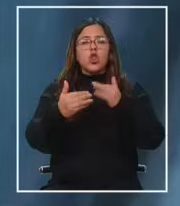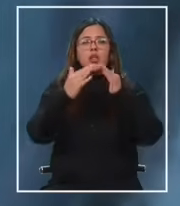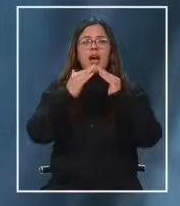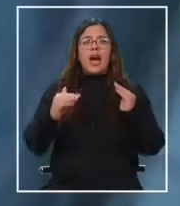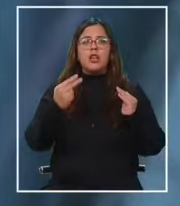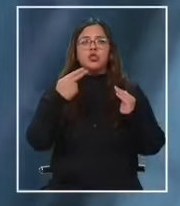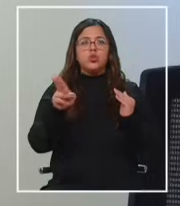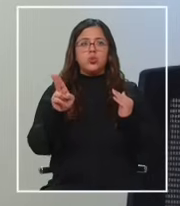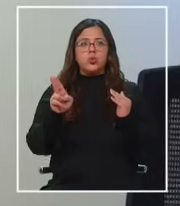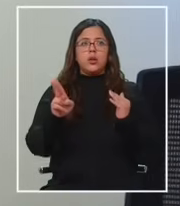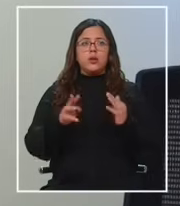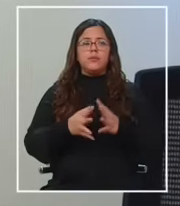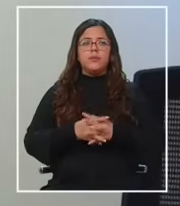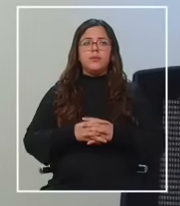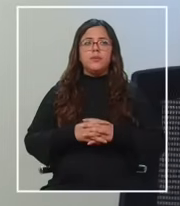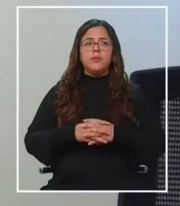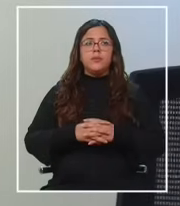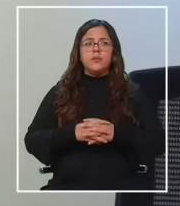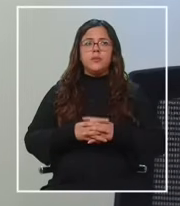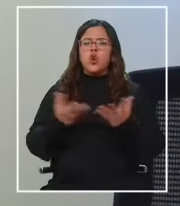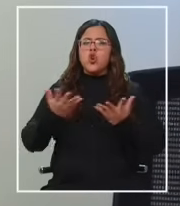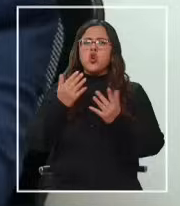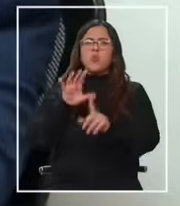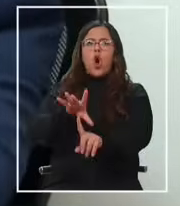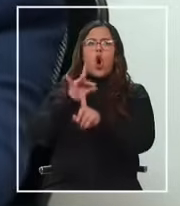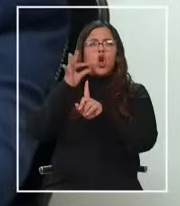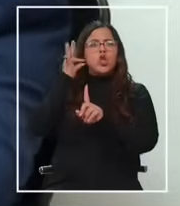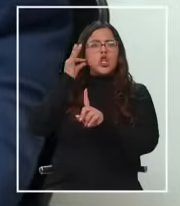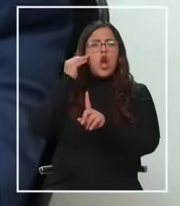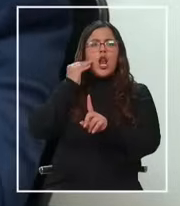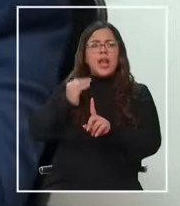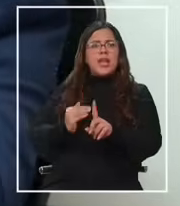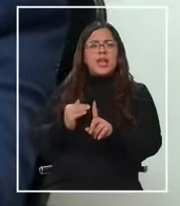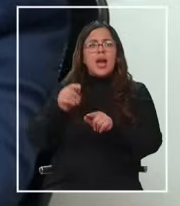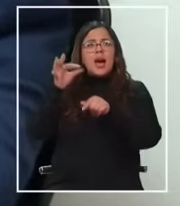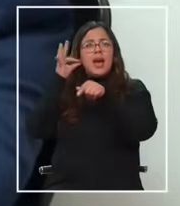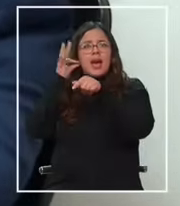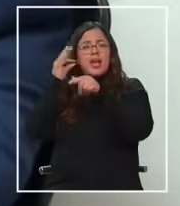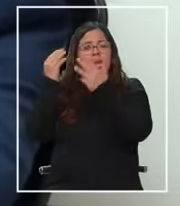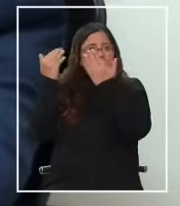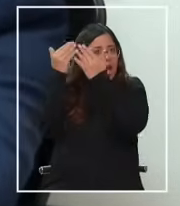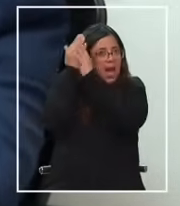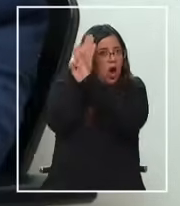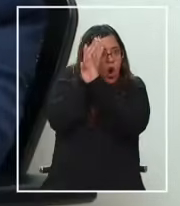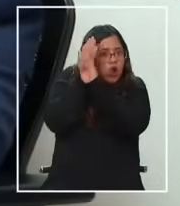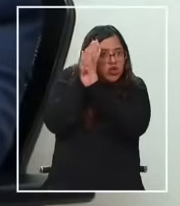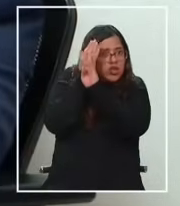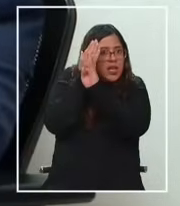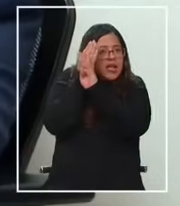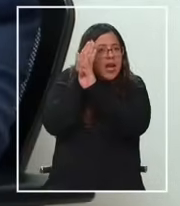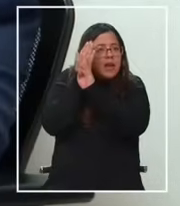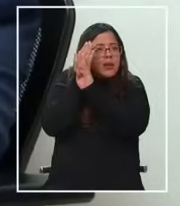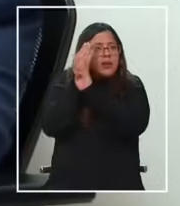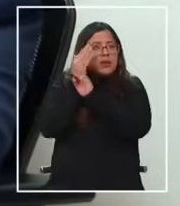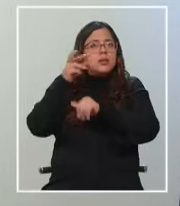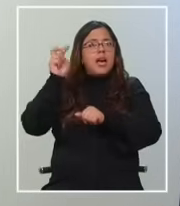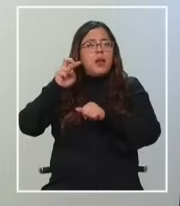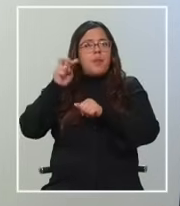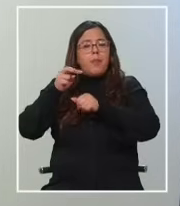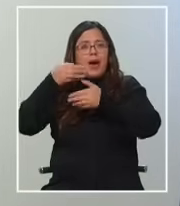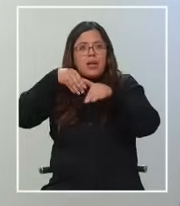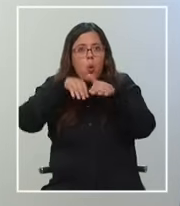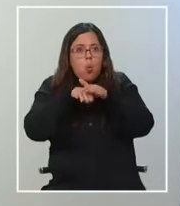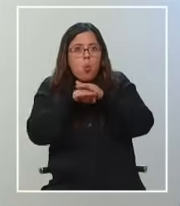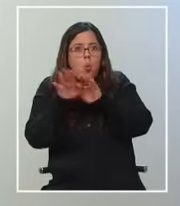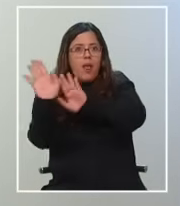casa. ¿En qué circunstancias encontraron a Monty? Escondida en un cajón, dice el informe. El padre la estaba ocultando.